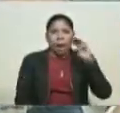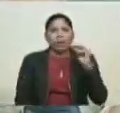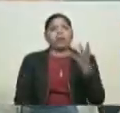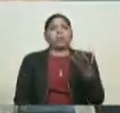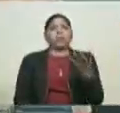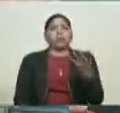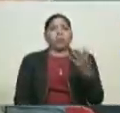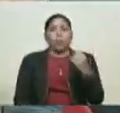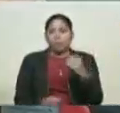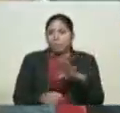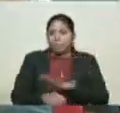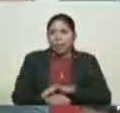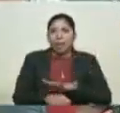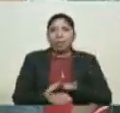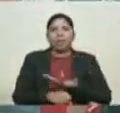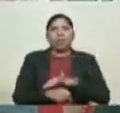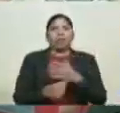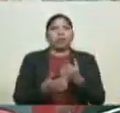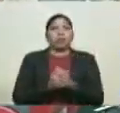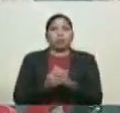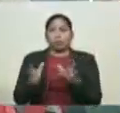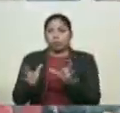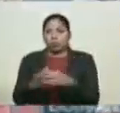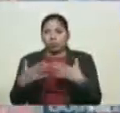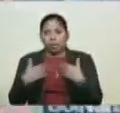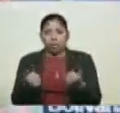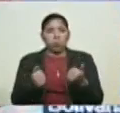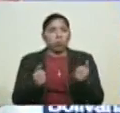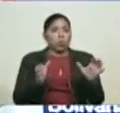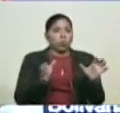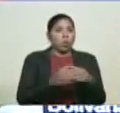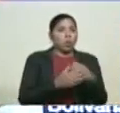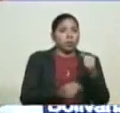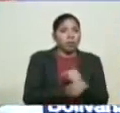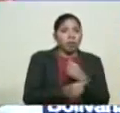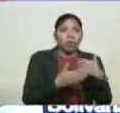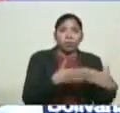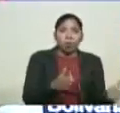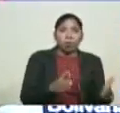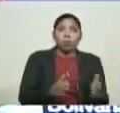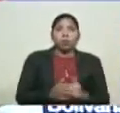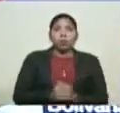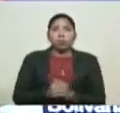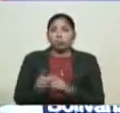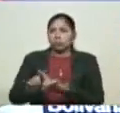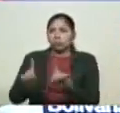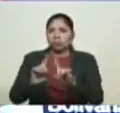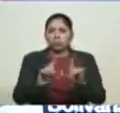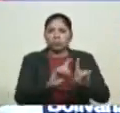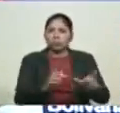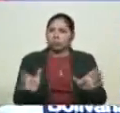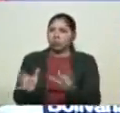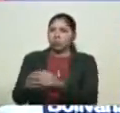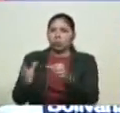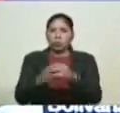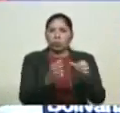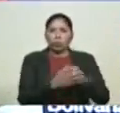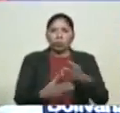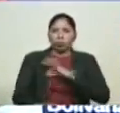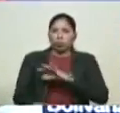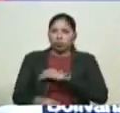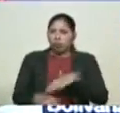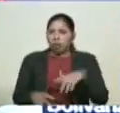médicos, con las enfermeras, con el sector salud, con los trabajadores públicos, eventos sectoriales. Creo que fue una campaña, bueno,